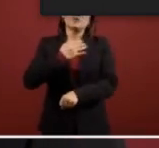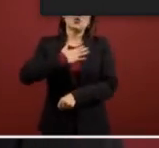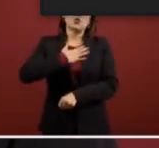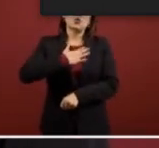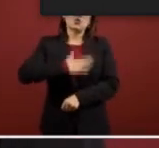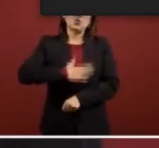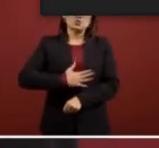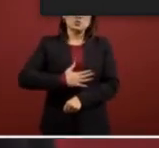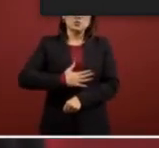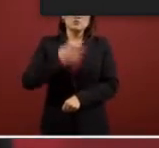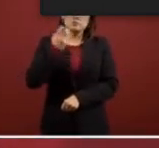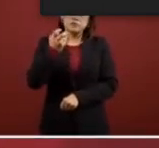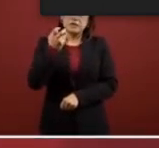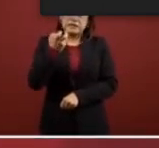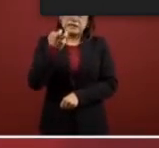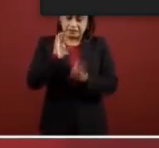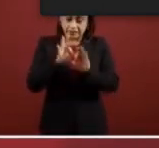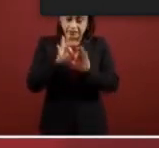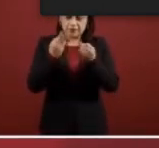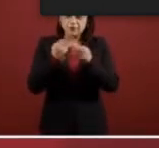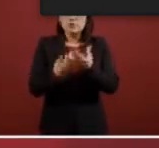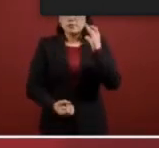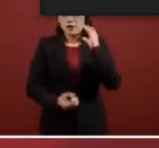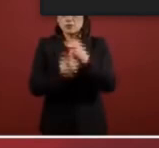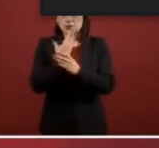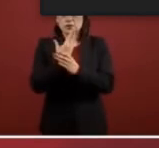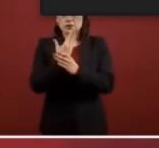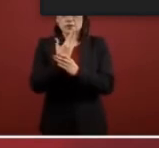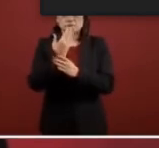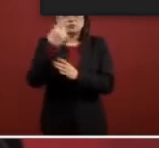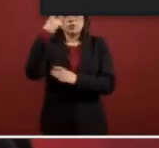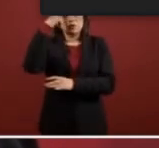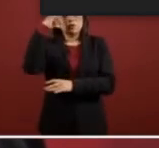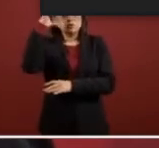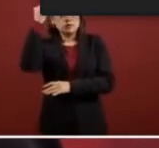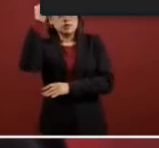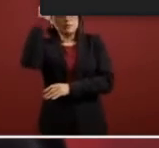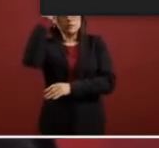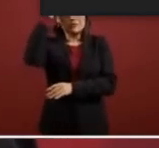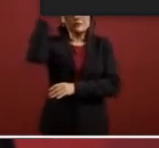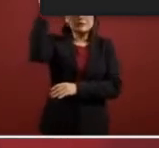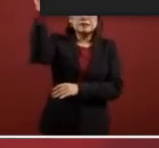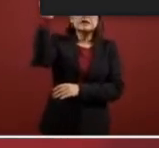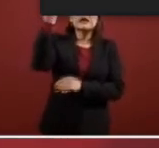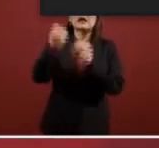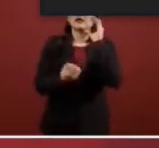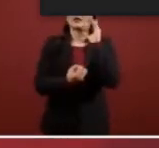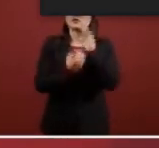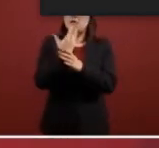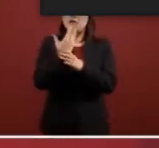es, aquí sí, un nuevo paradigma en materia de